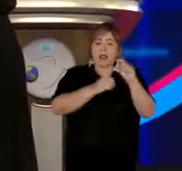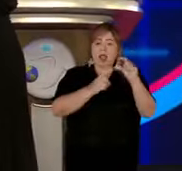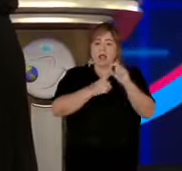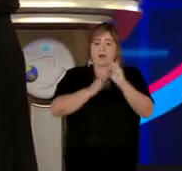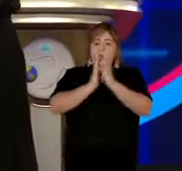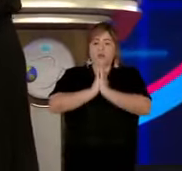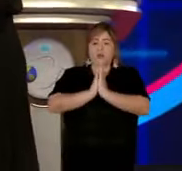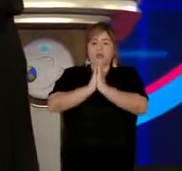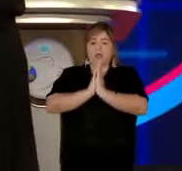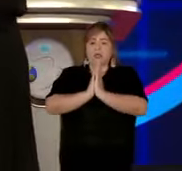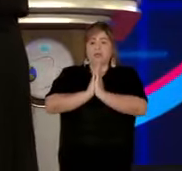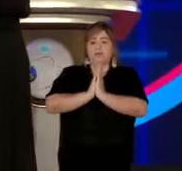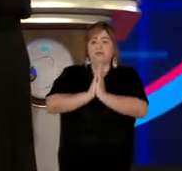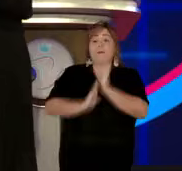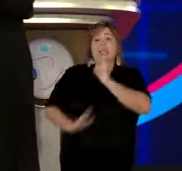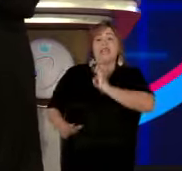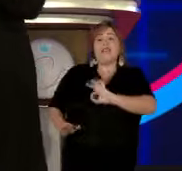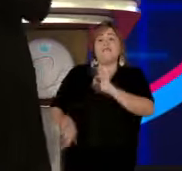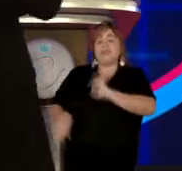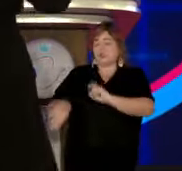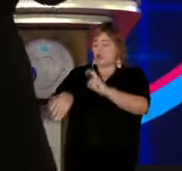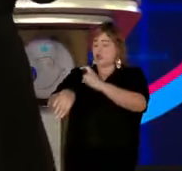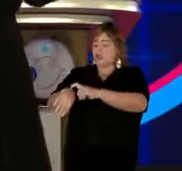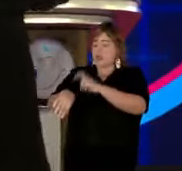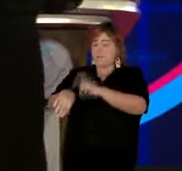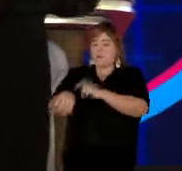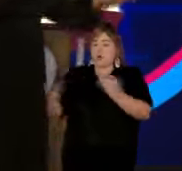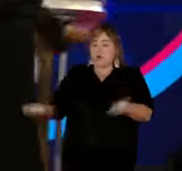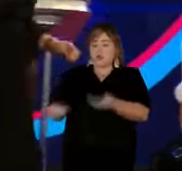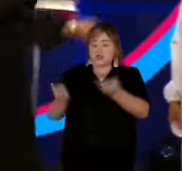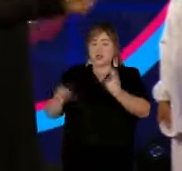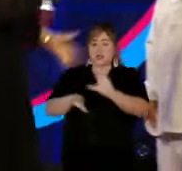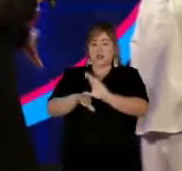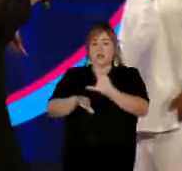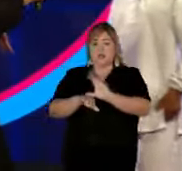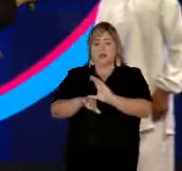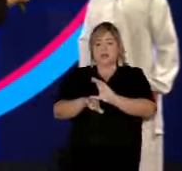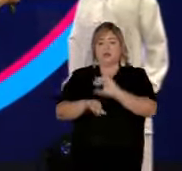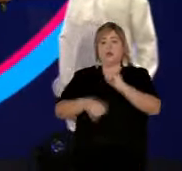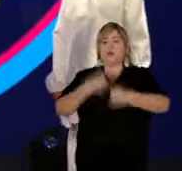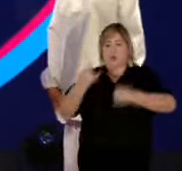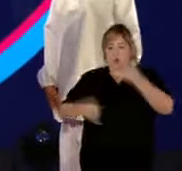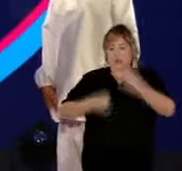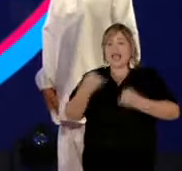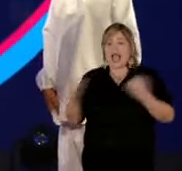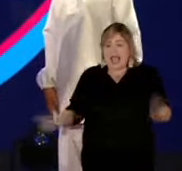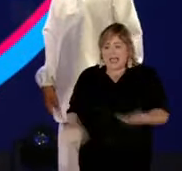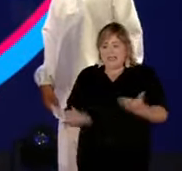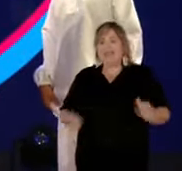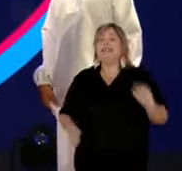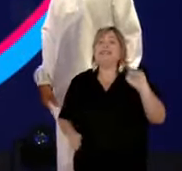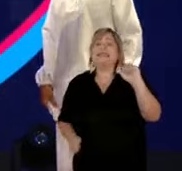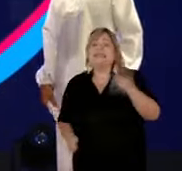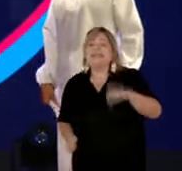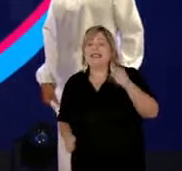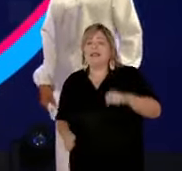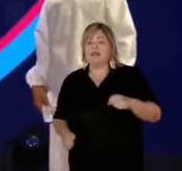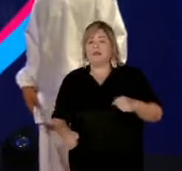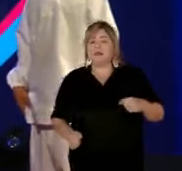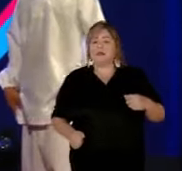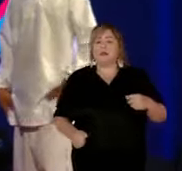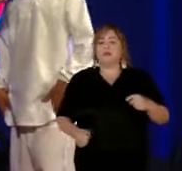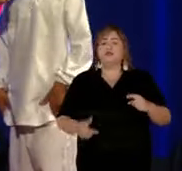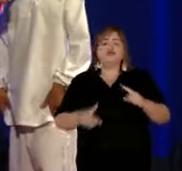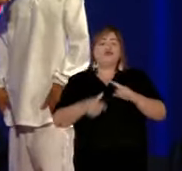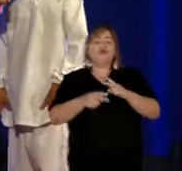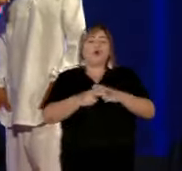casa de Dios, hay que aprovechar ese tiempo. Porque esa palabra está entrando. Tú te gozas aquí, ¿verdad, Kelvin? ¿Cómo es que tú te llamas? ¿Kelvin o